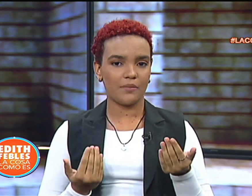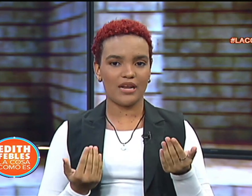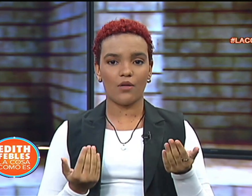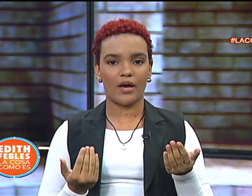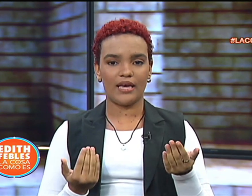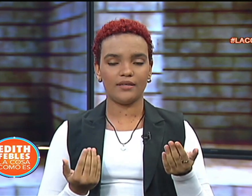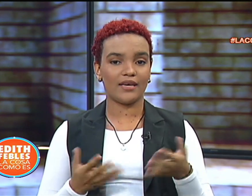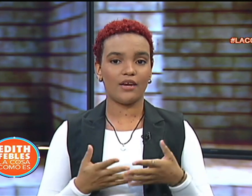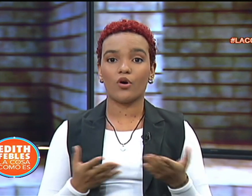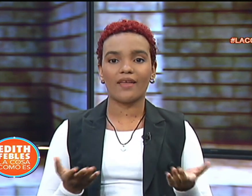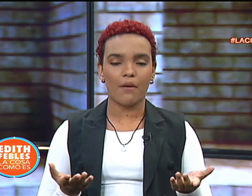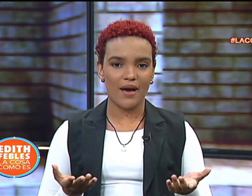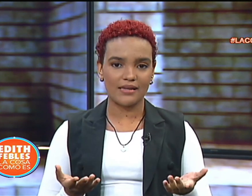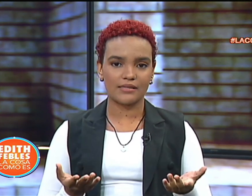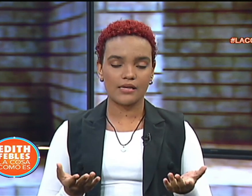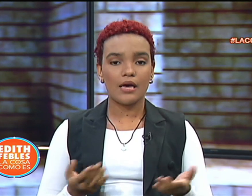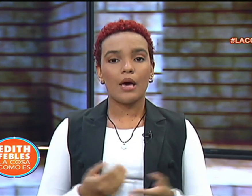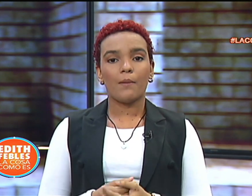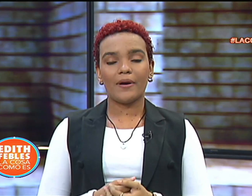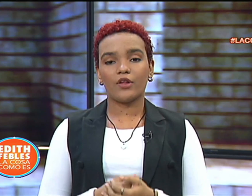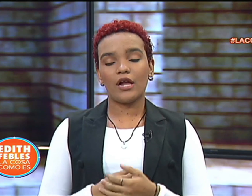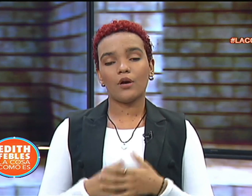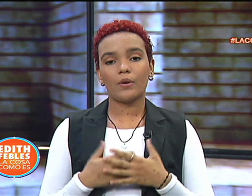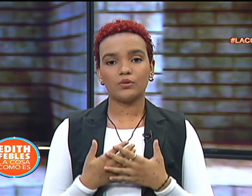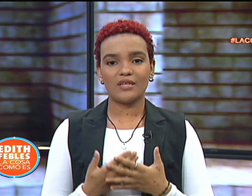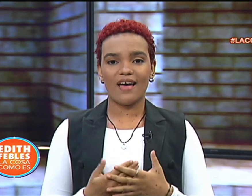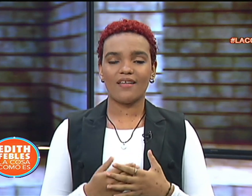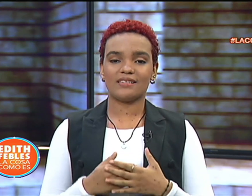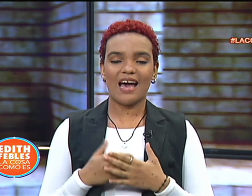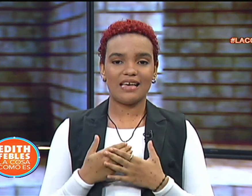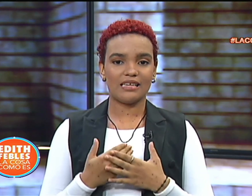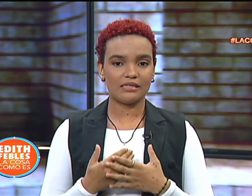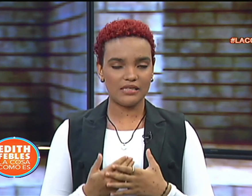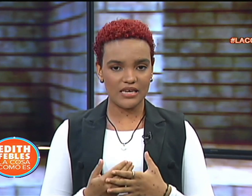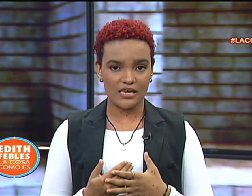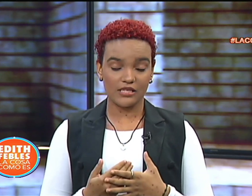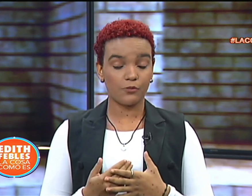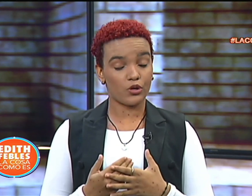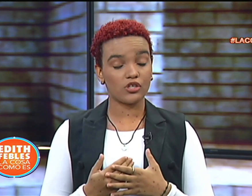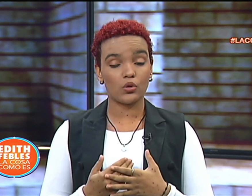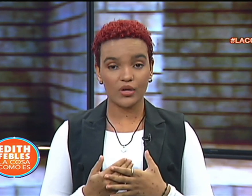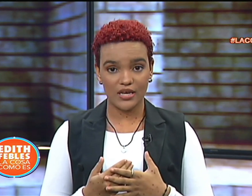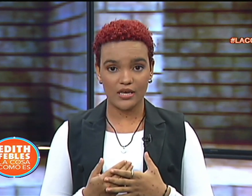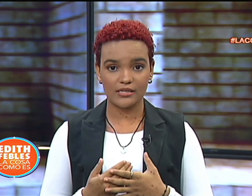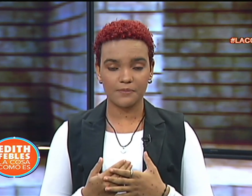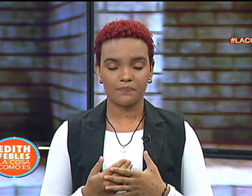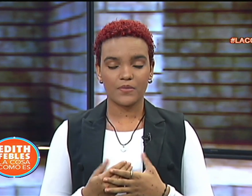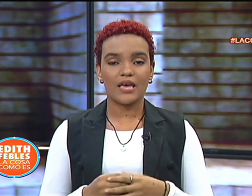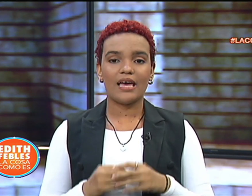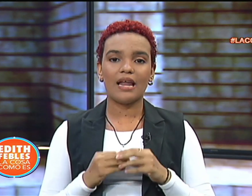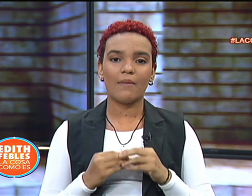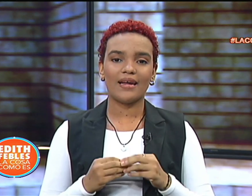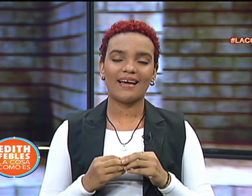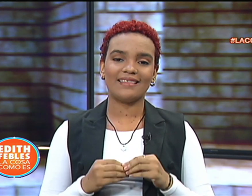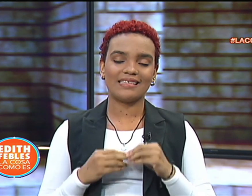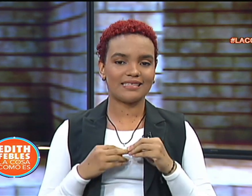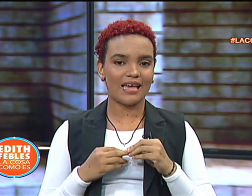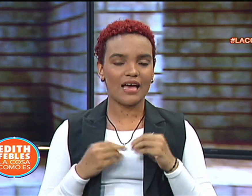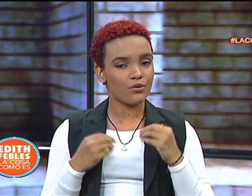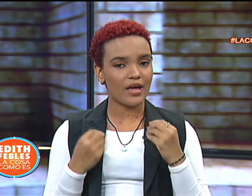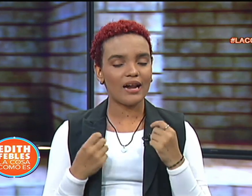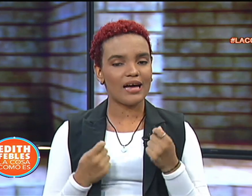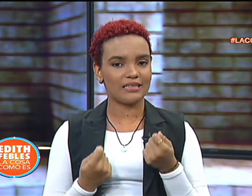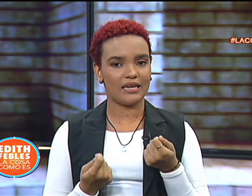todo ha terminado aquí que no queda más pero darle oportunidades a esas niñas porque son niñas en la manera de